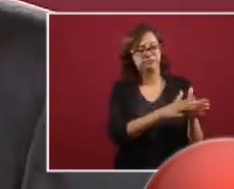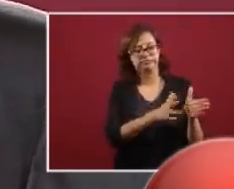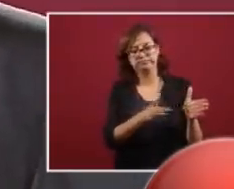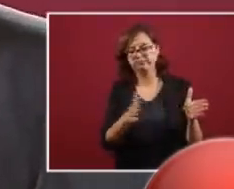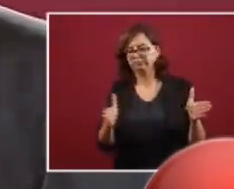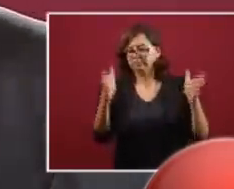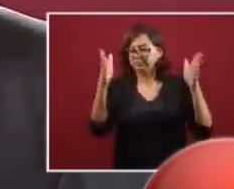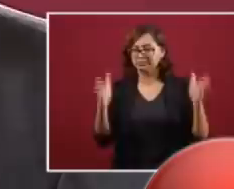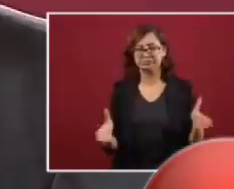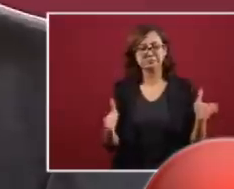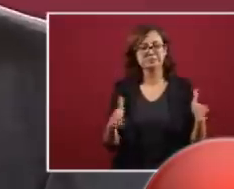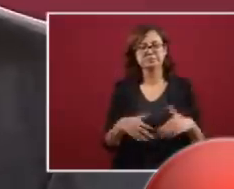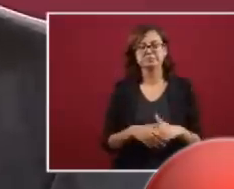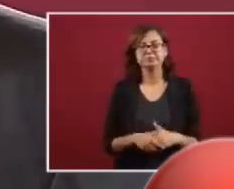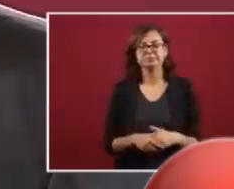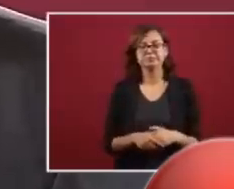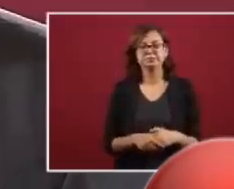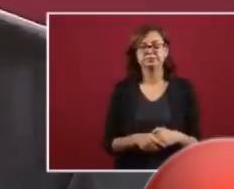más